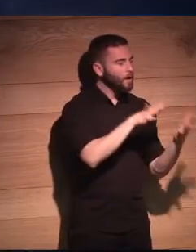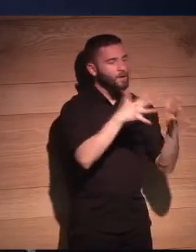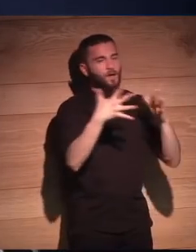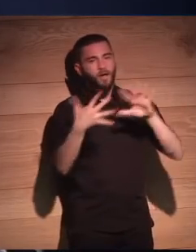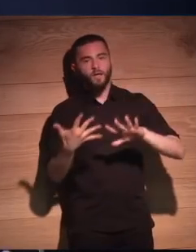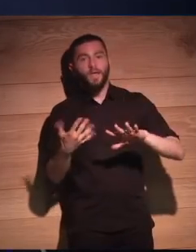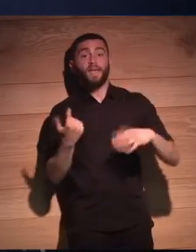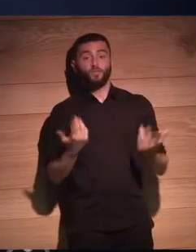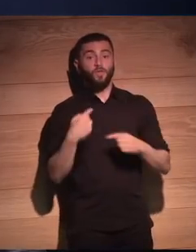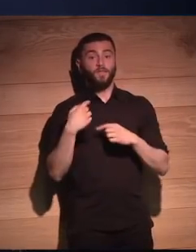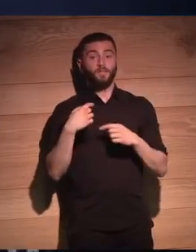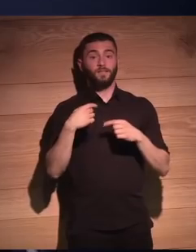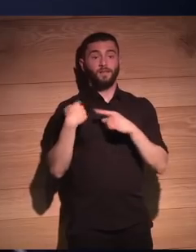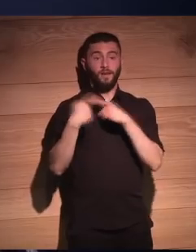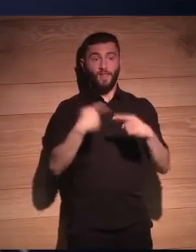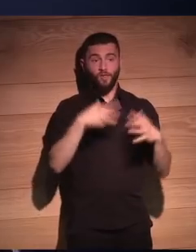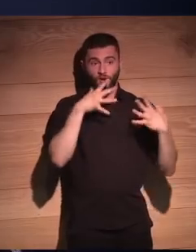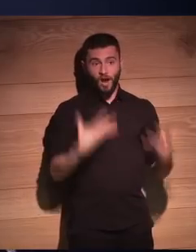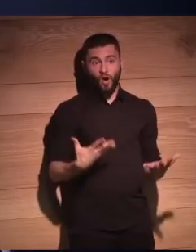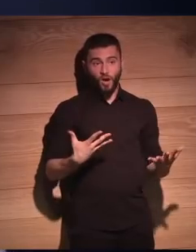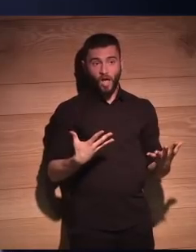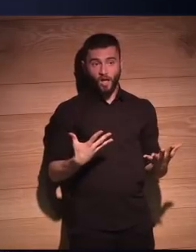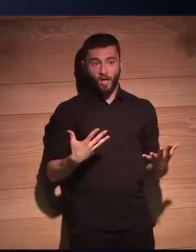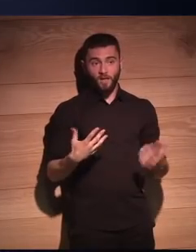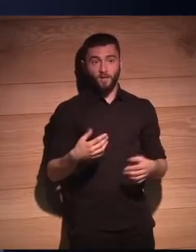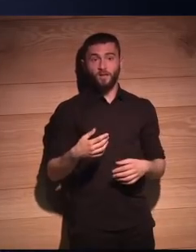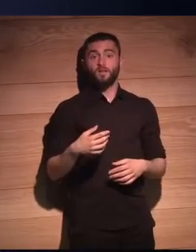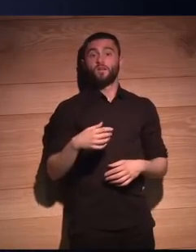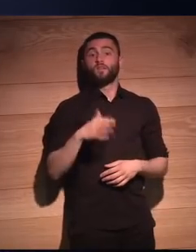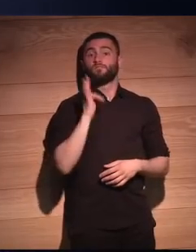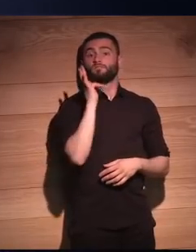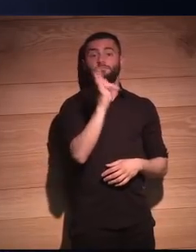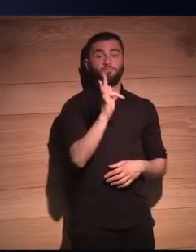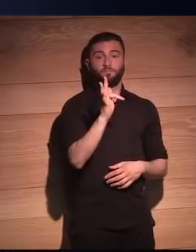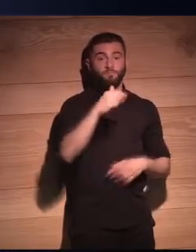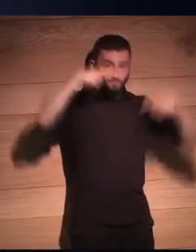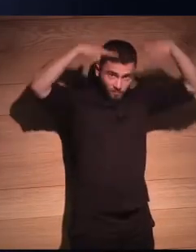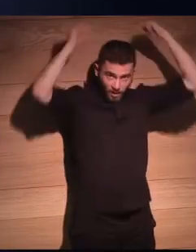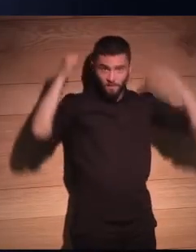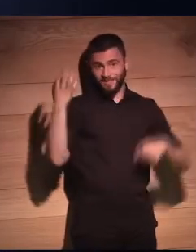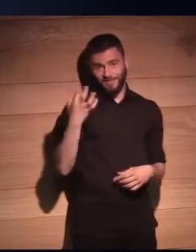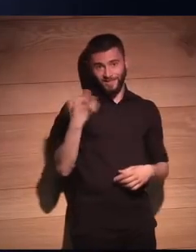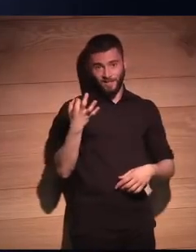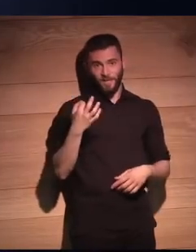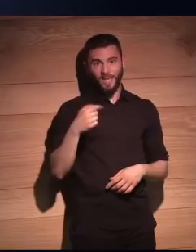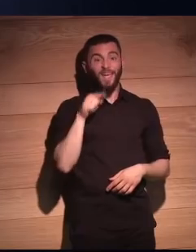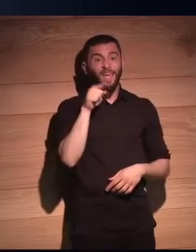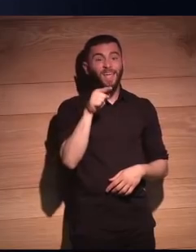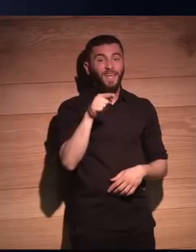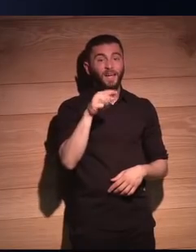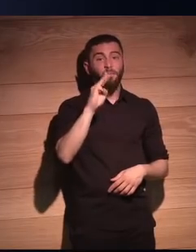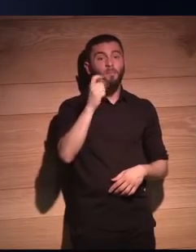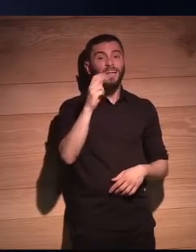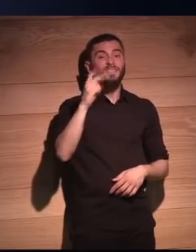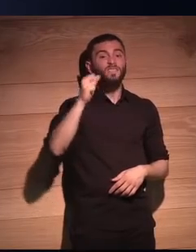la generación de ahora también merece tener su Batman. Y quién mejor que Robert Pattinson, que ha sido un icono para toda